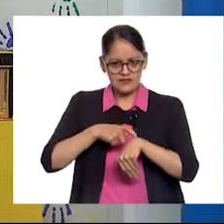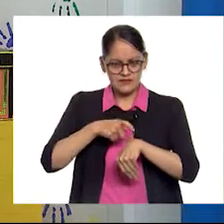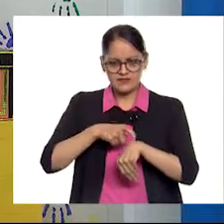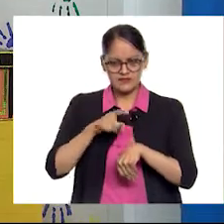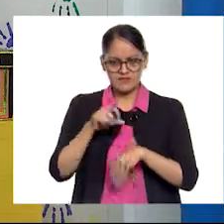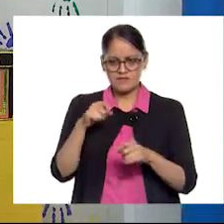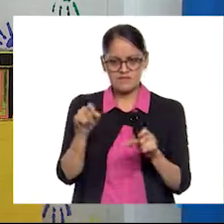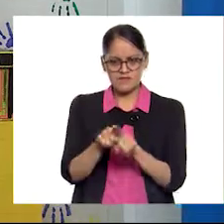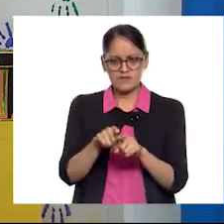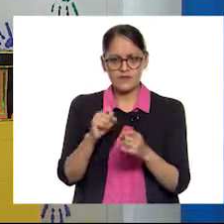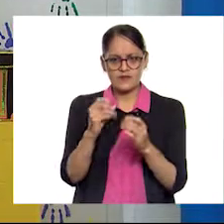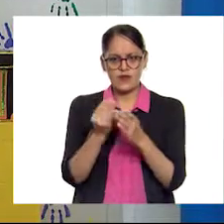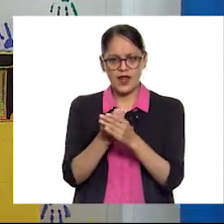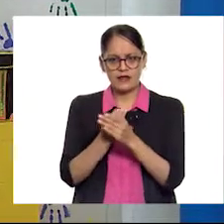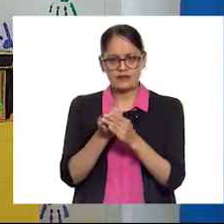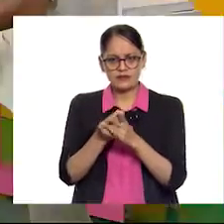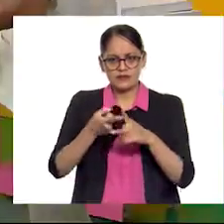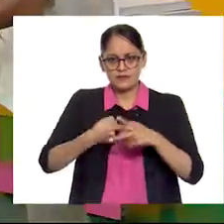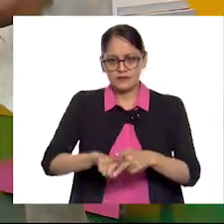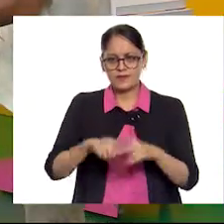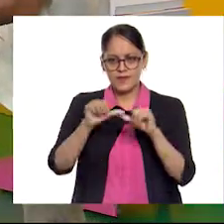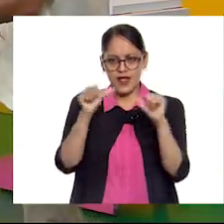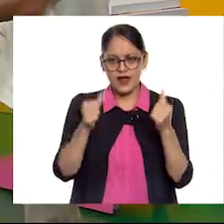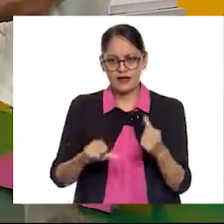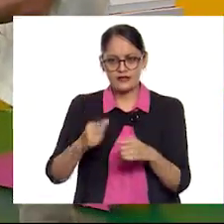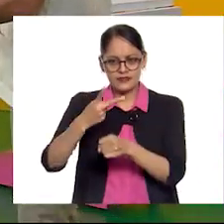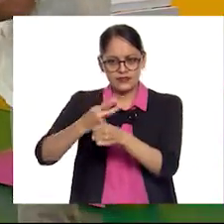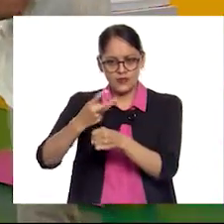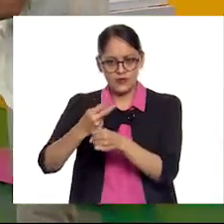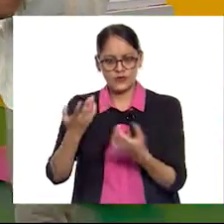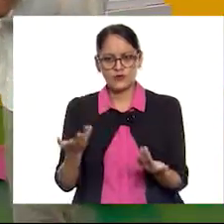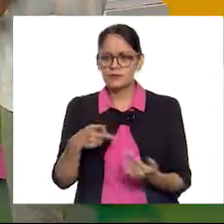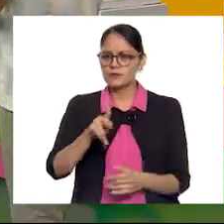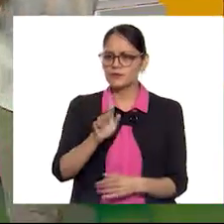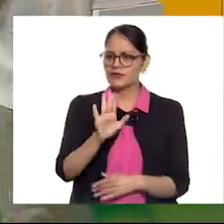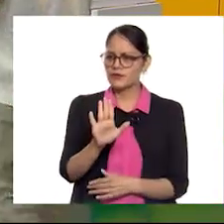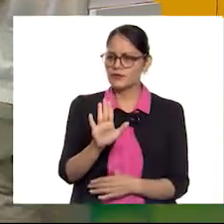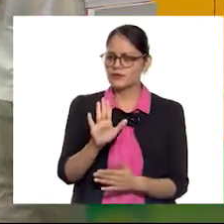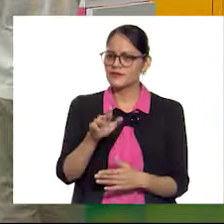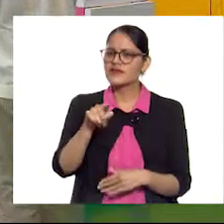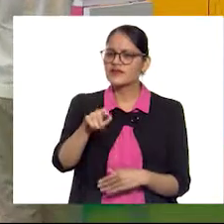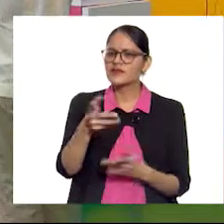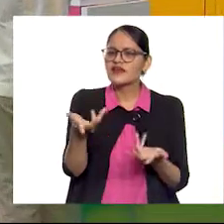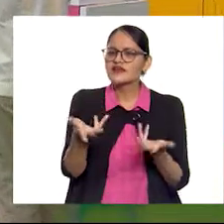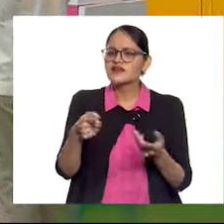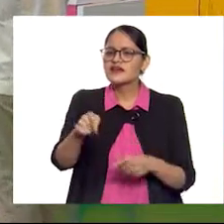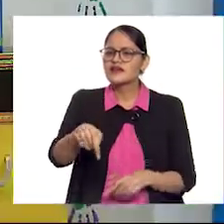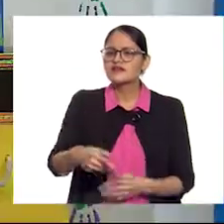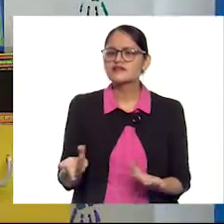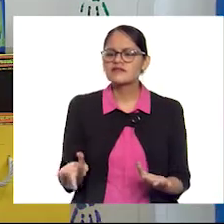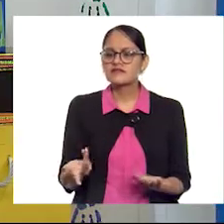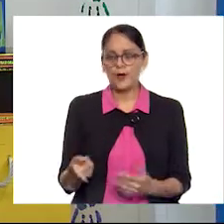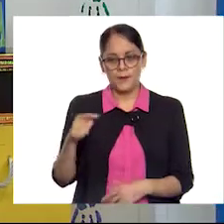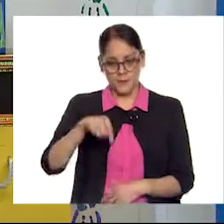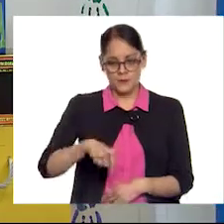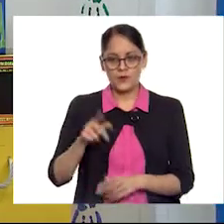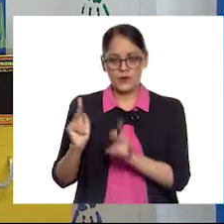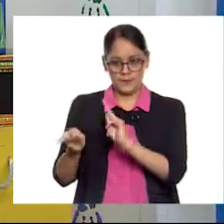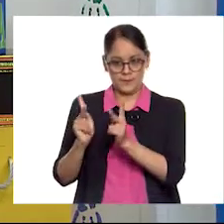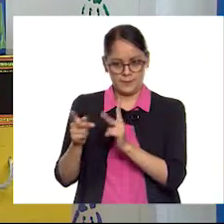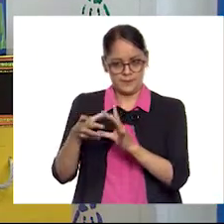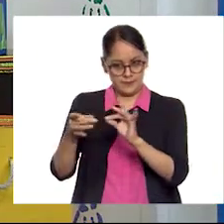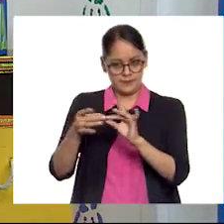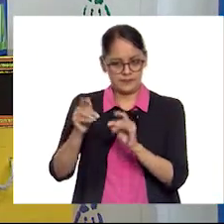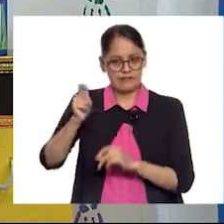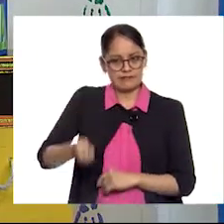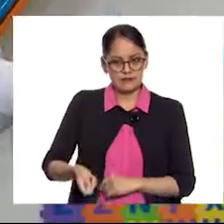hora. Exacto. Vamos a empezar con nuestra clase de artes de segundo grado. Pero, ¿y qué estaba haciendo usted, maestro Lalo? Ah, ahorita platicaremos sobre de